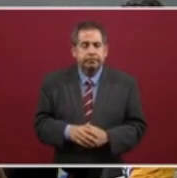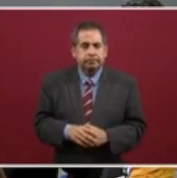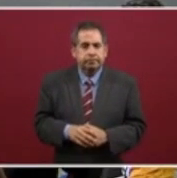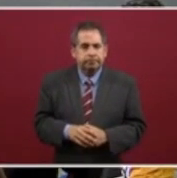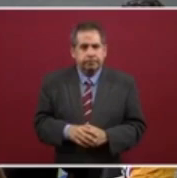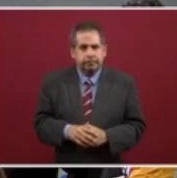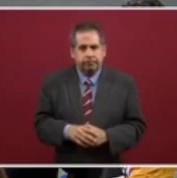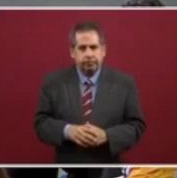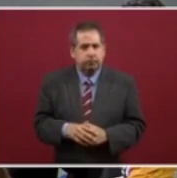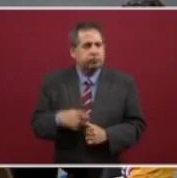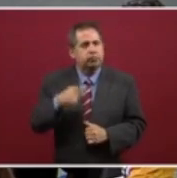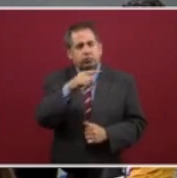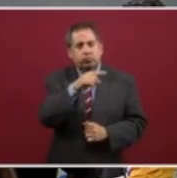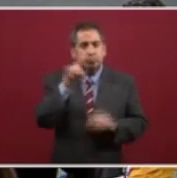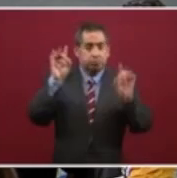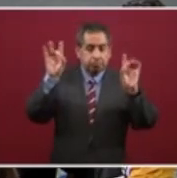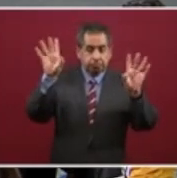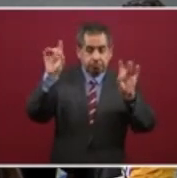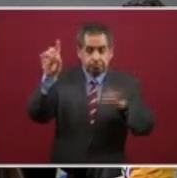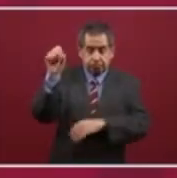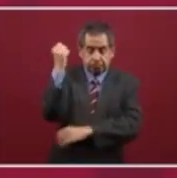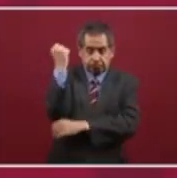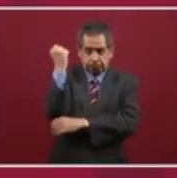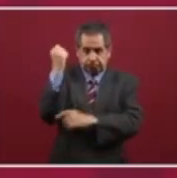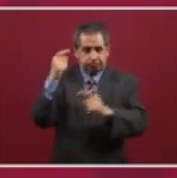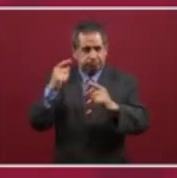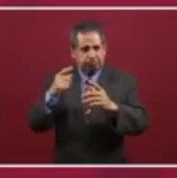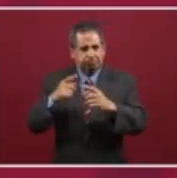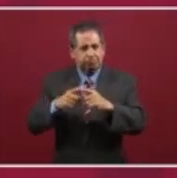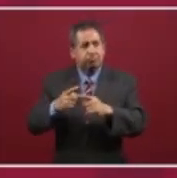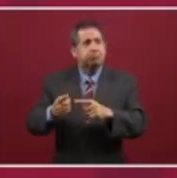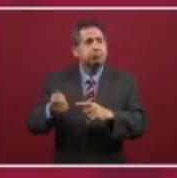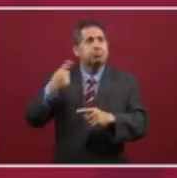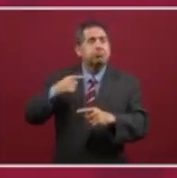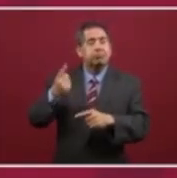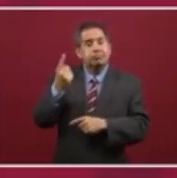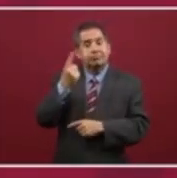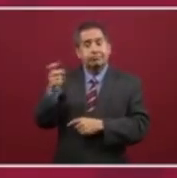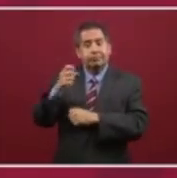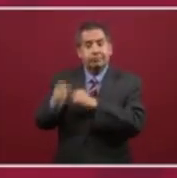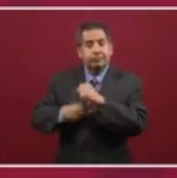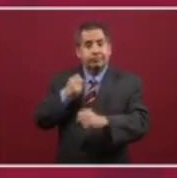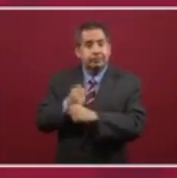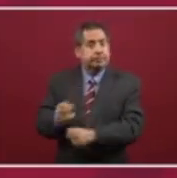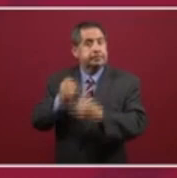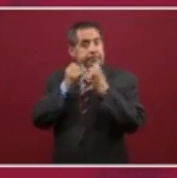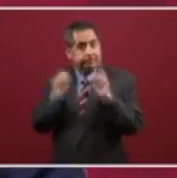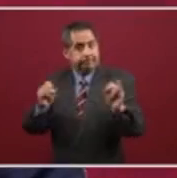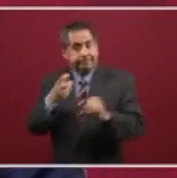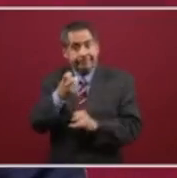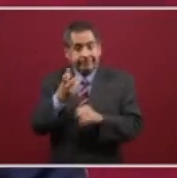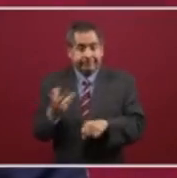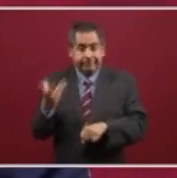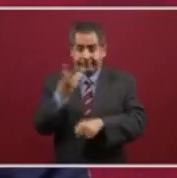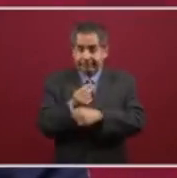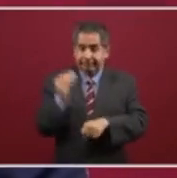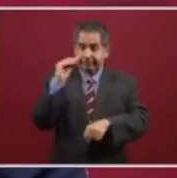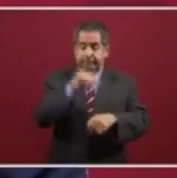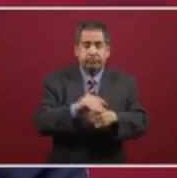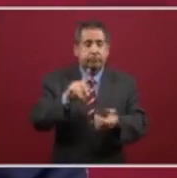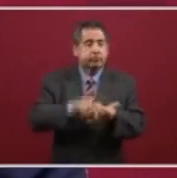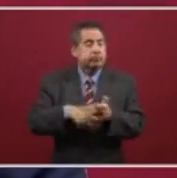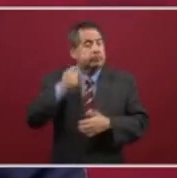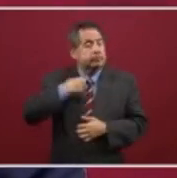se inauguró con los festejos del centenario de la independencia en el gobierno